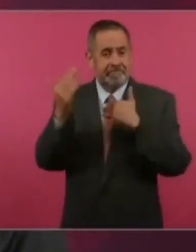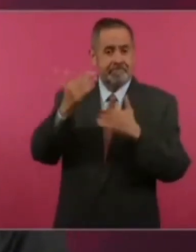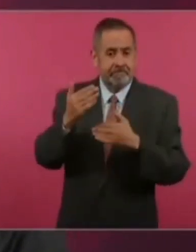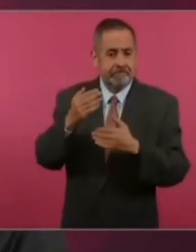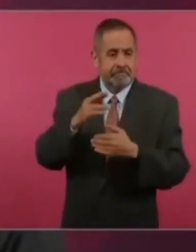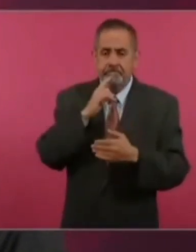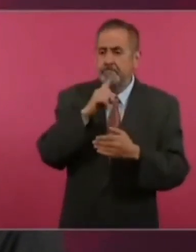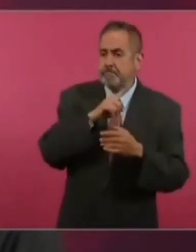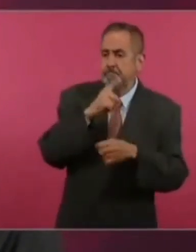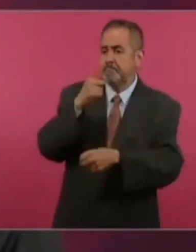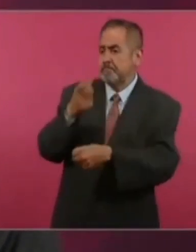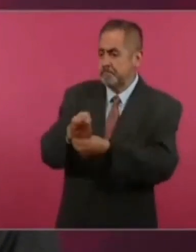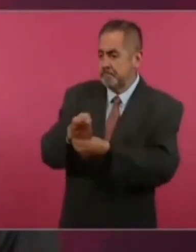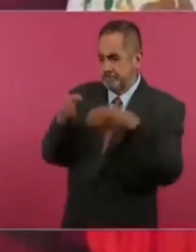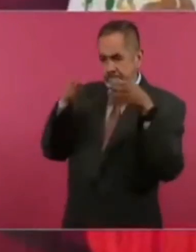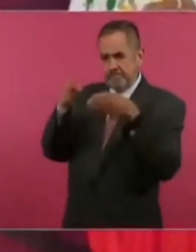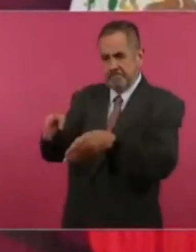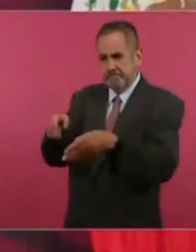los pobres,